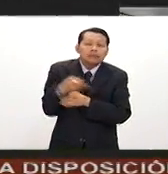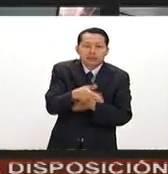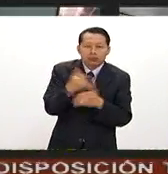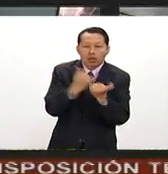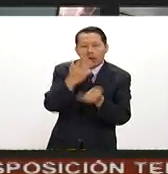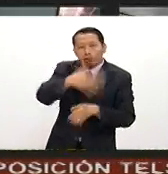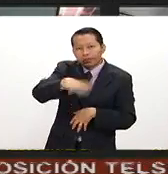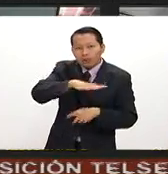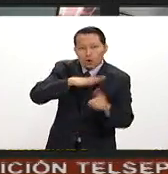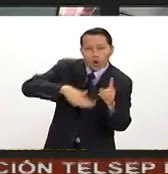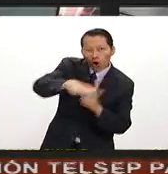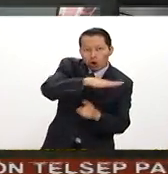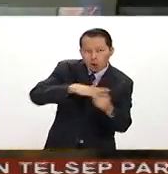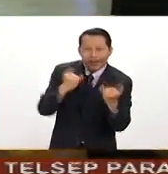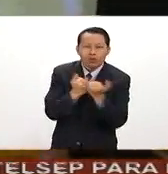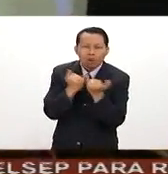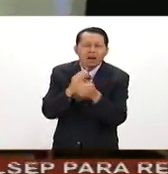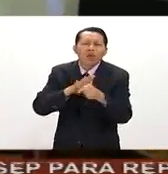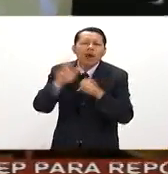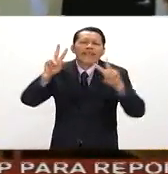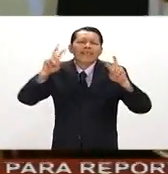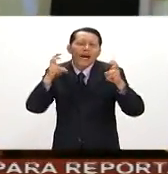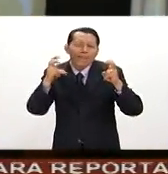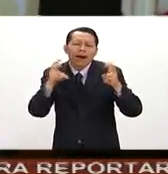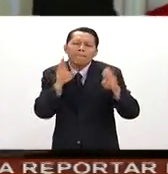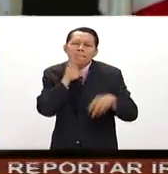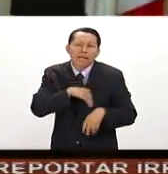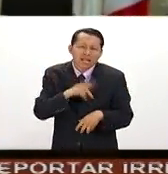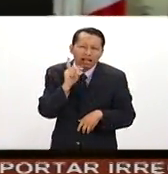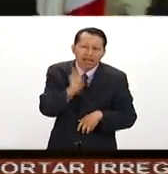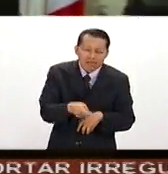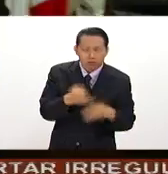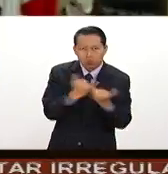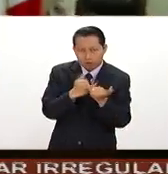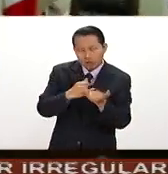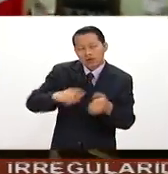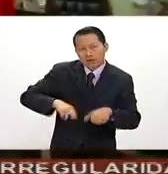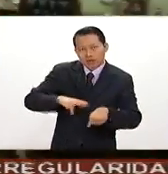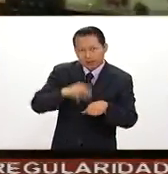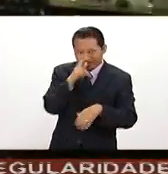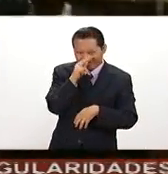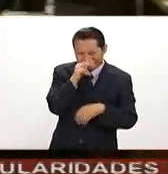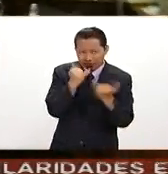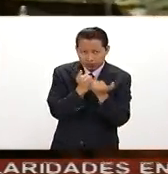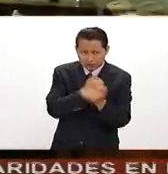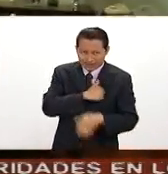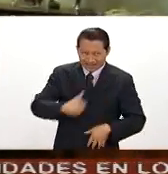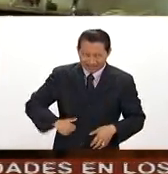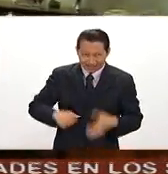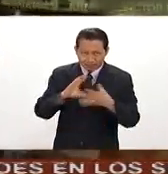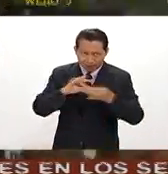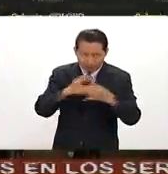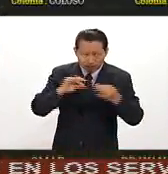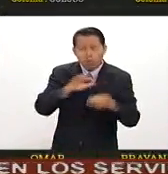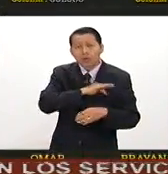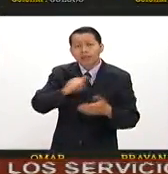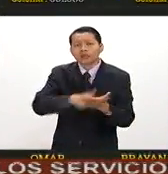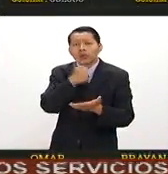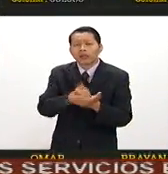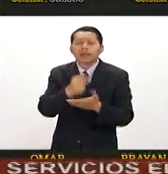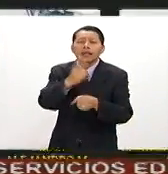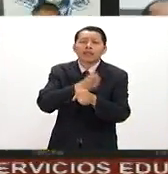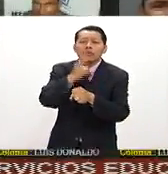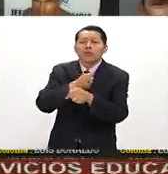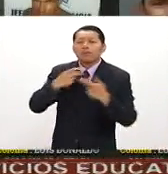por colonia y tipo de delito. A través de un video, el alcalde de Hermosillo, Manuel Ignacio Acosta, apoyó esta iniciativa ciudadana e invitó a la gente